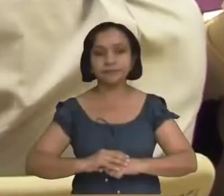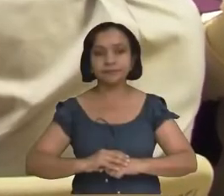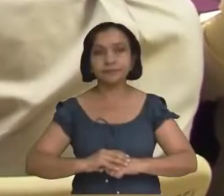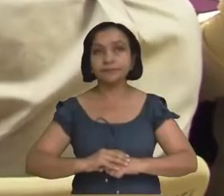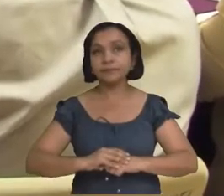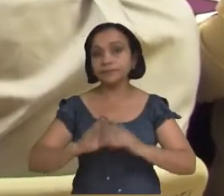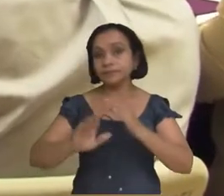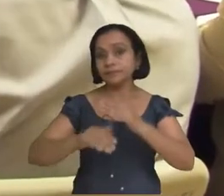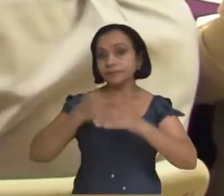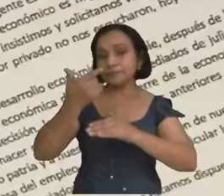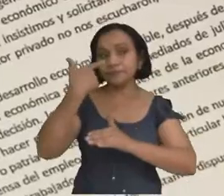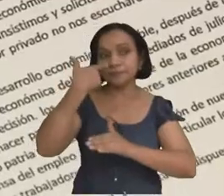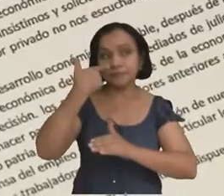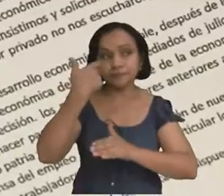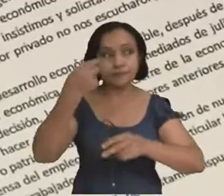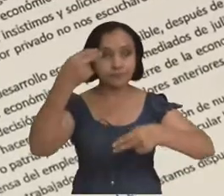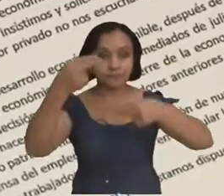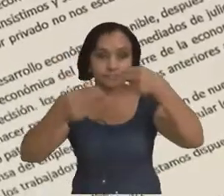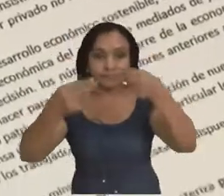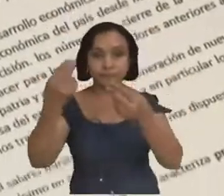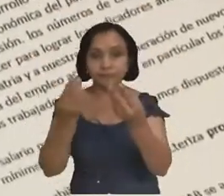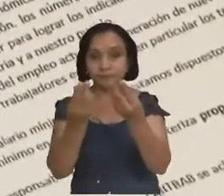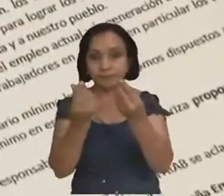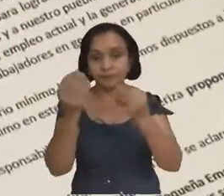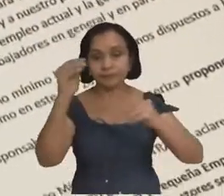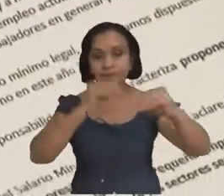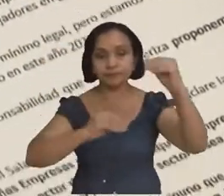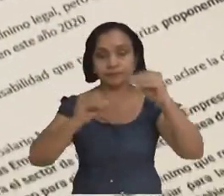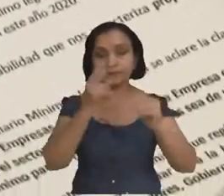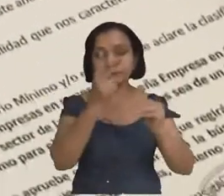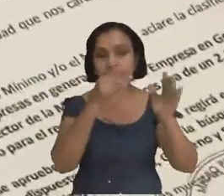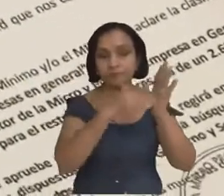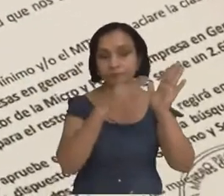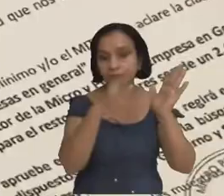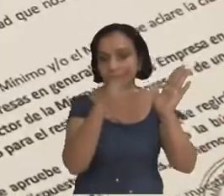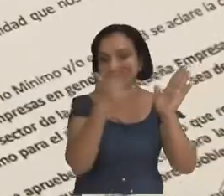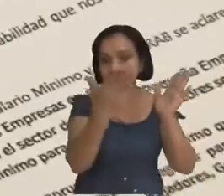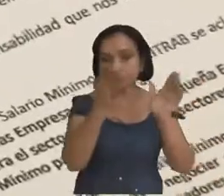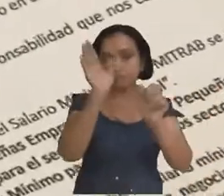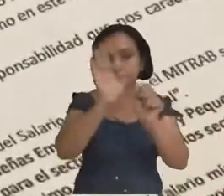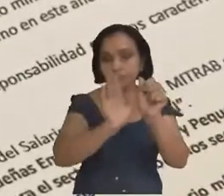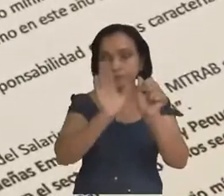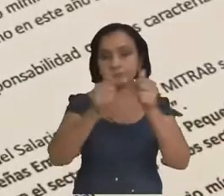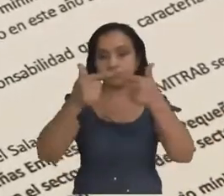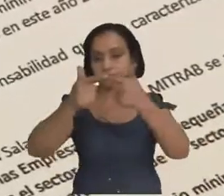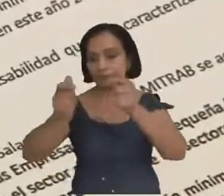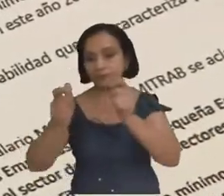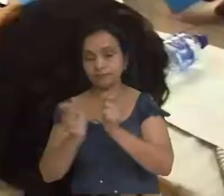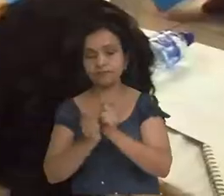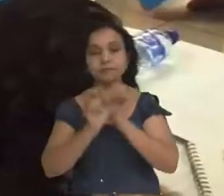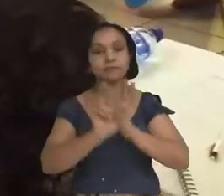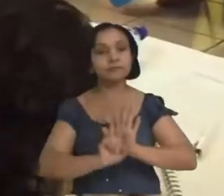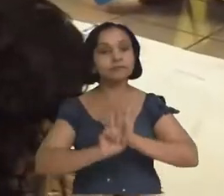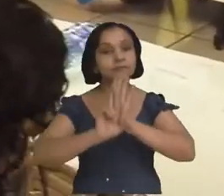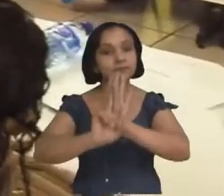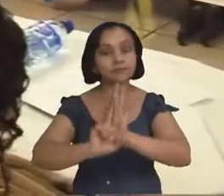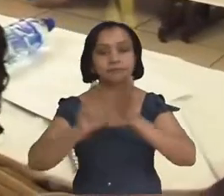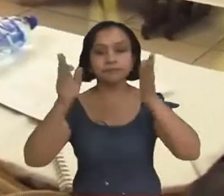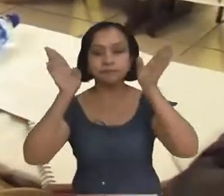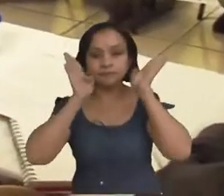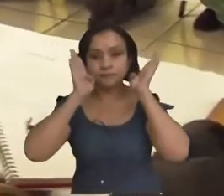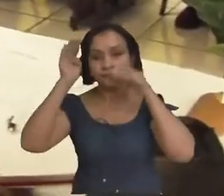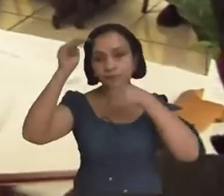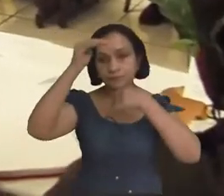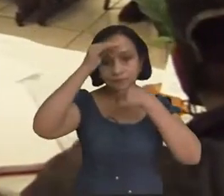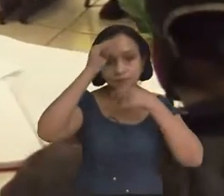Luego de conocer los indicadores económicos de 2019 y exponer las propuestas de cada sector, representantes de las empresas privadas,